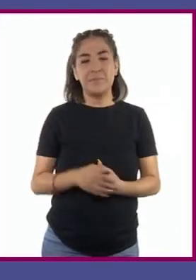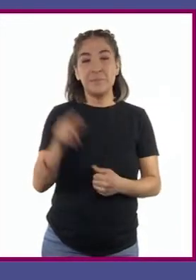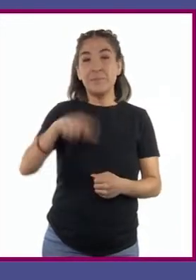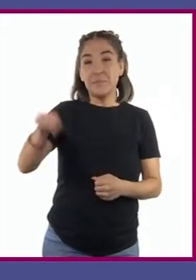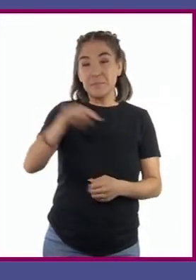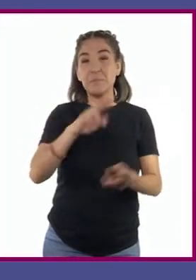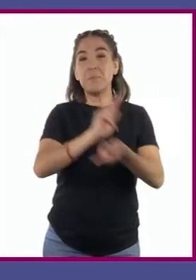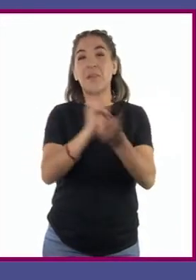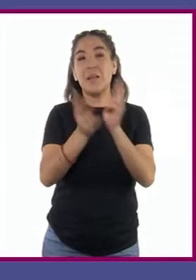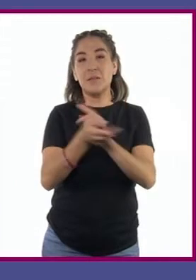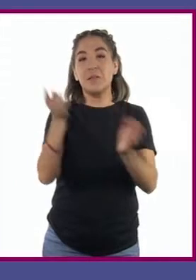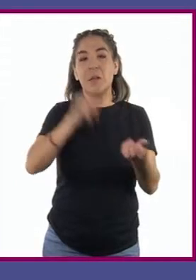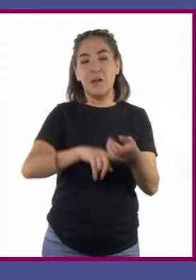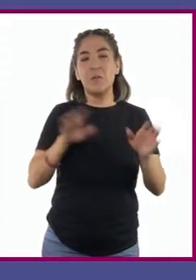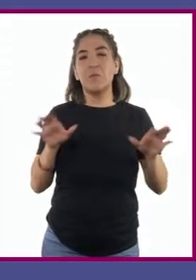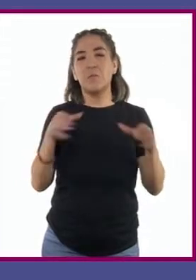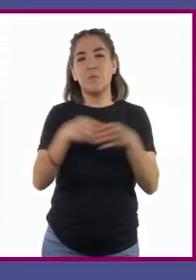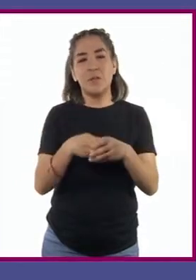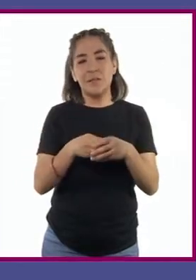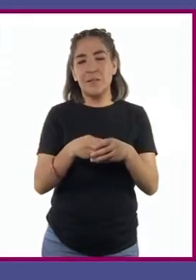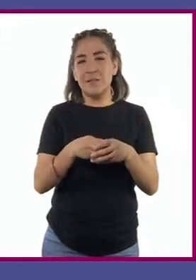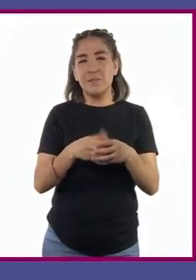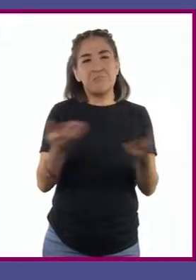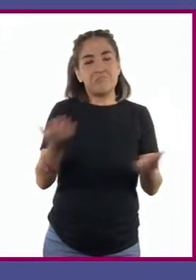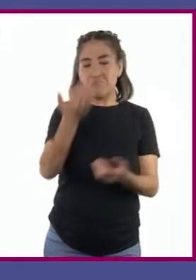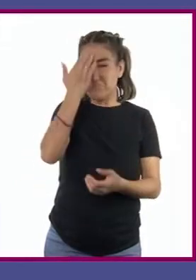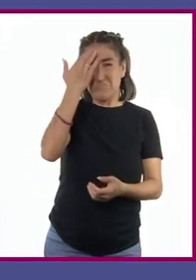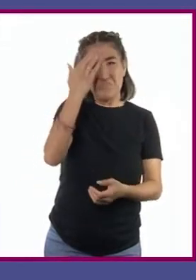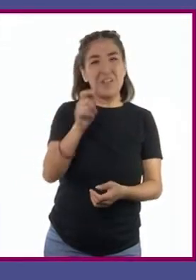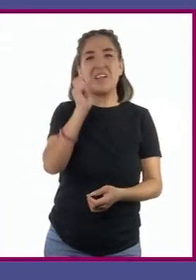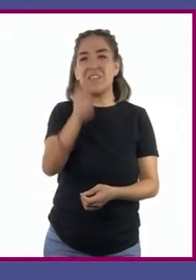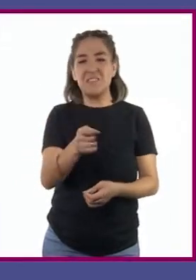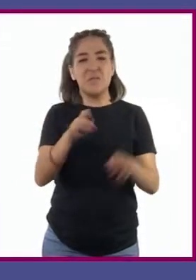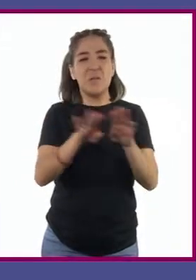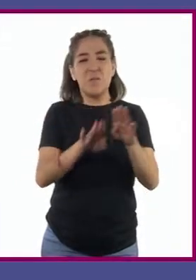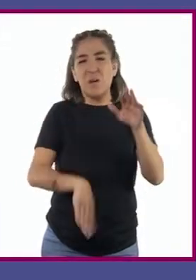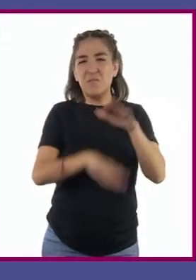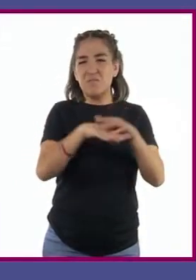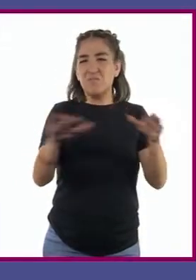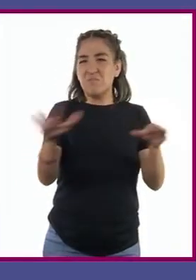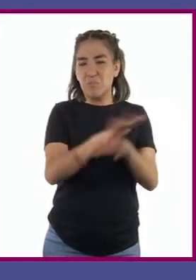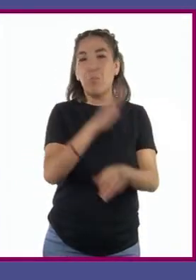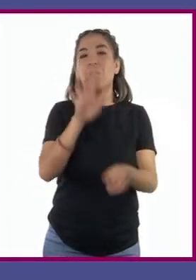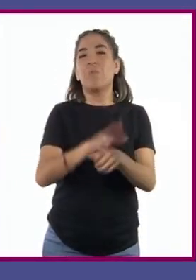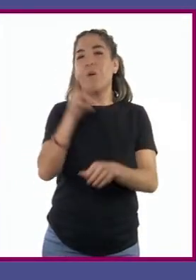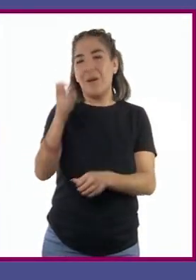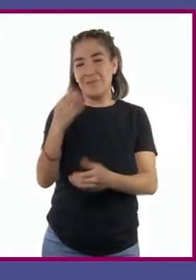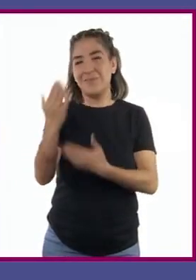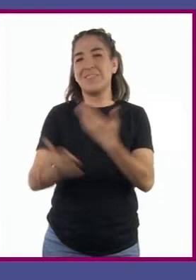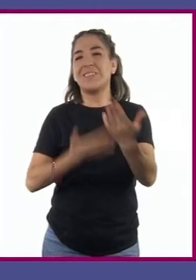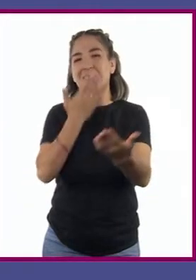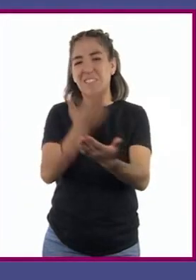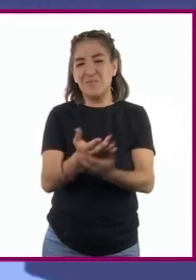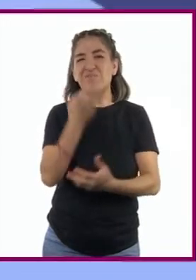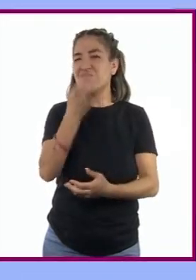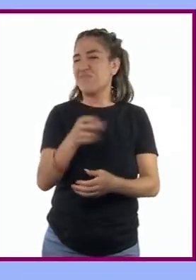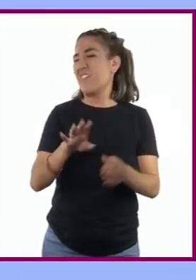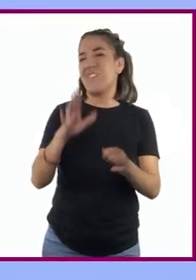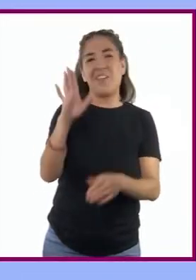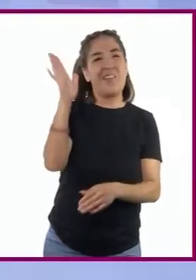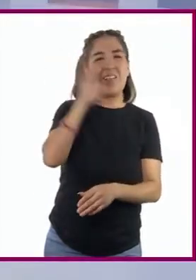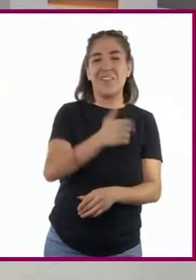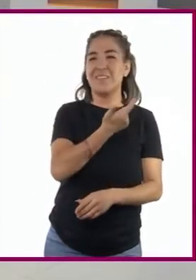de la comunidad desconocen qué es un relleno sanitario y por eso rechazan la propuesta. Muy